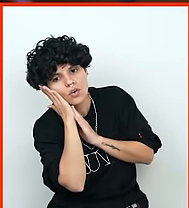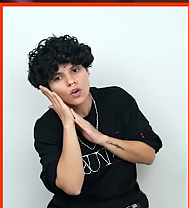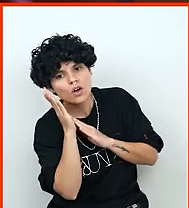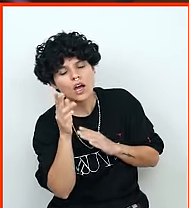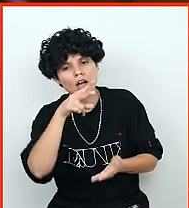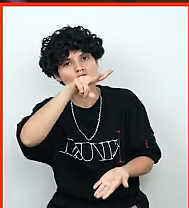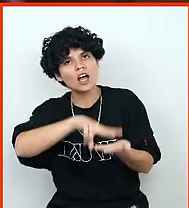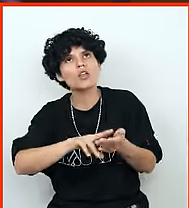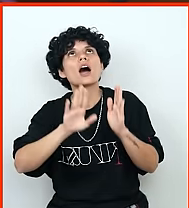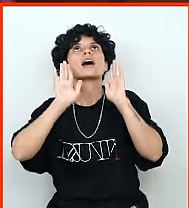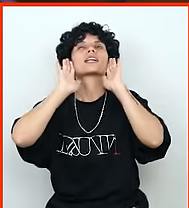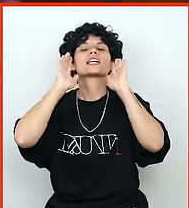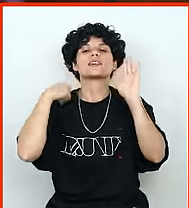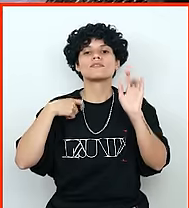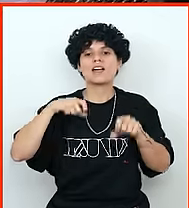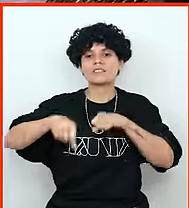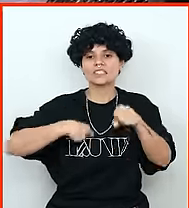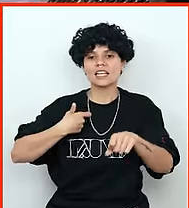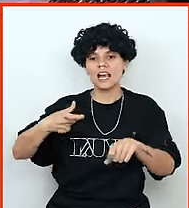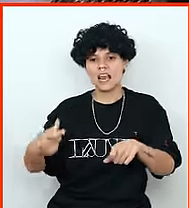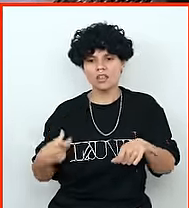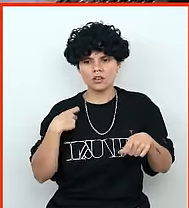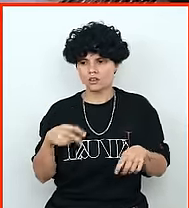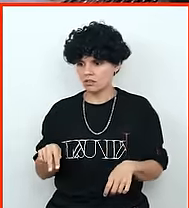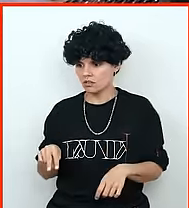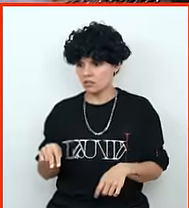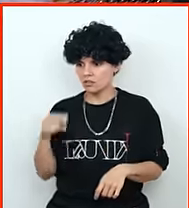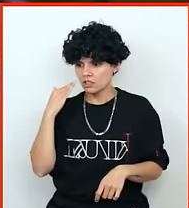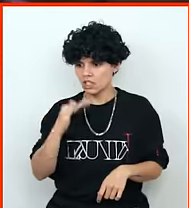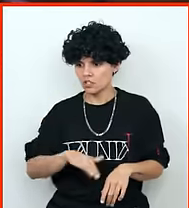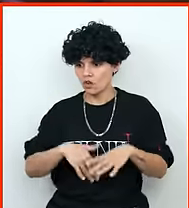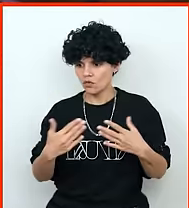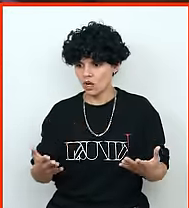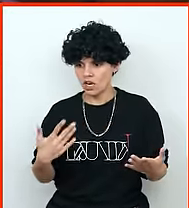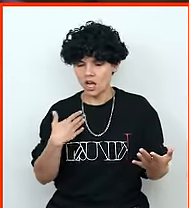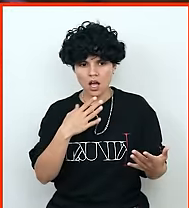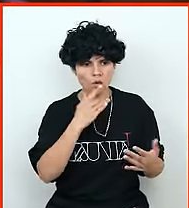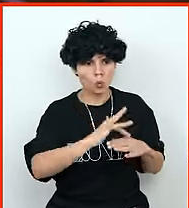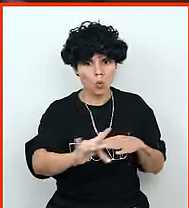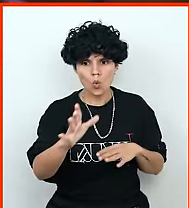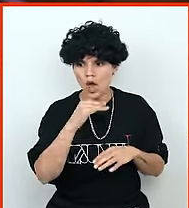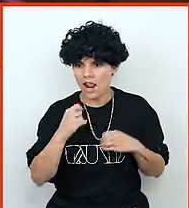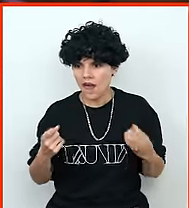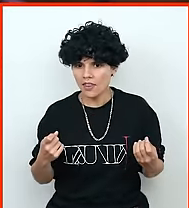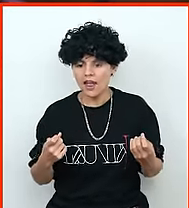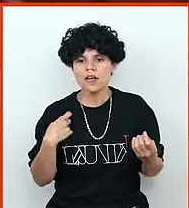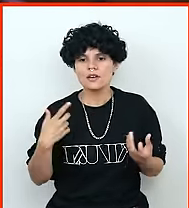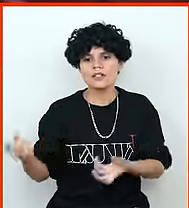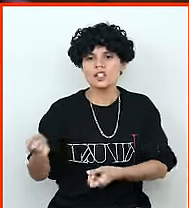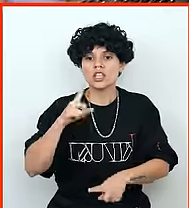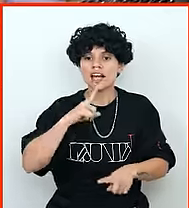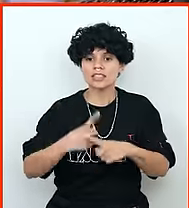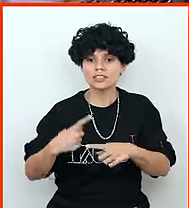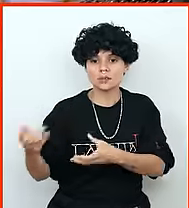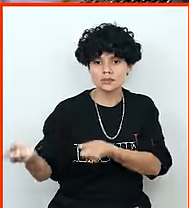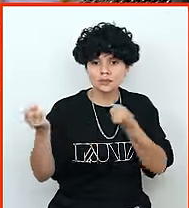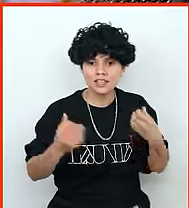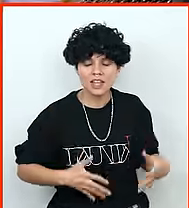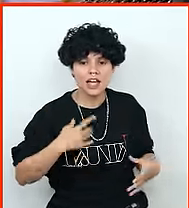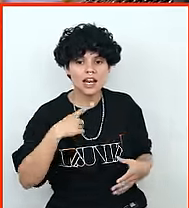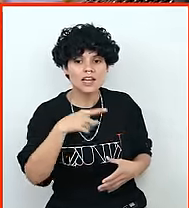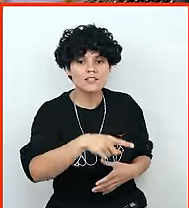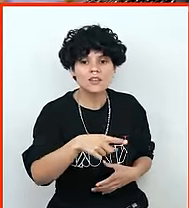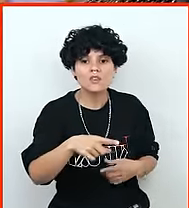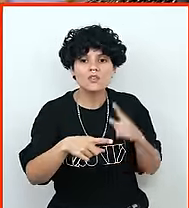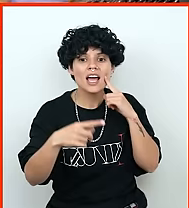perfectamente acostado, así como mirándome arriba y con la bici al lado. Y este hueón queda loco y dice, ¿quién es este cabro chico? Porque está tirado fuera de una casa en la parte abandonada. Me pesca, me sube al taxi y se mete a la